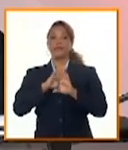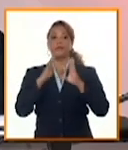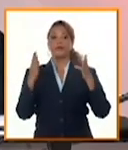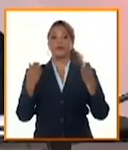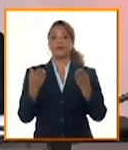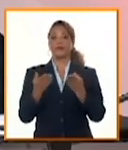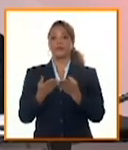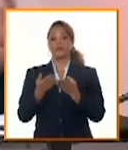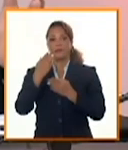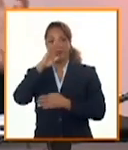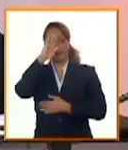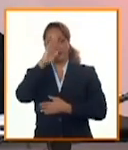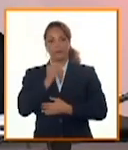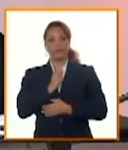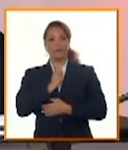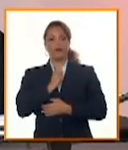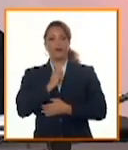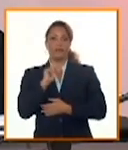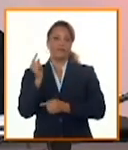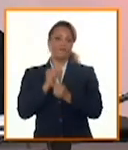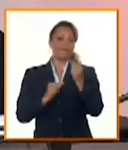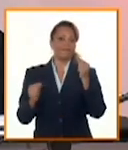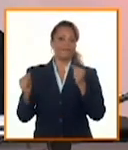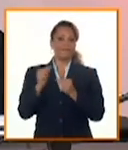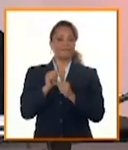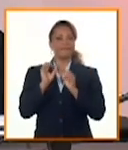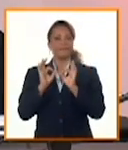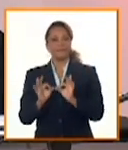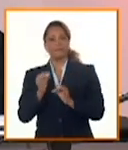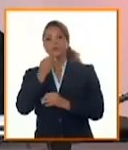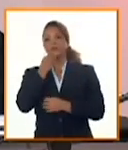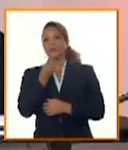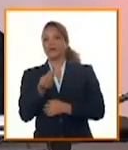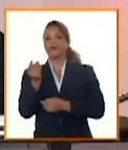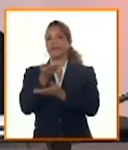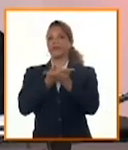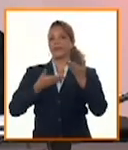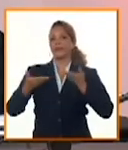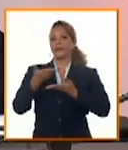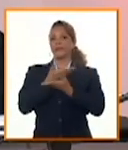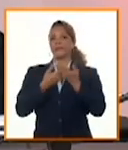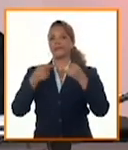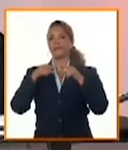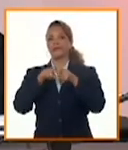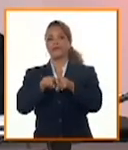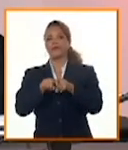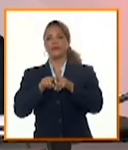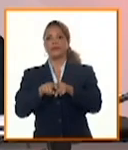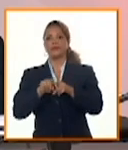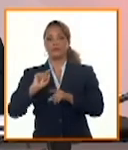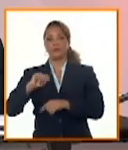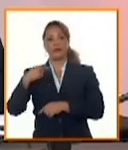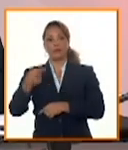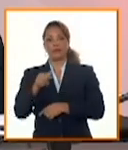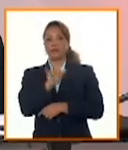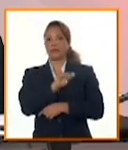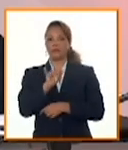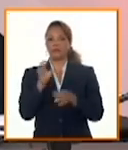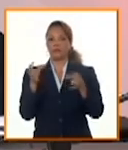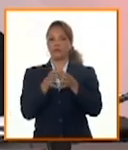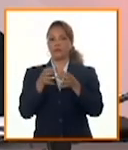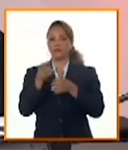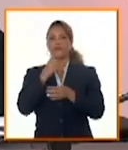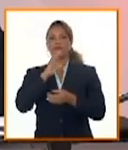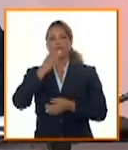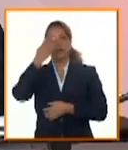el país y por supuesto que puedan también intercambiar con nosotros Porque estaremos mañana nuestro equipo de Cuba